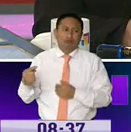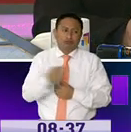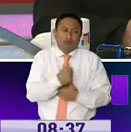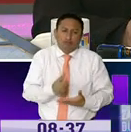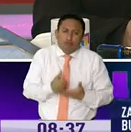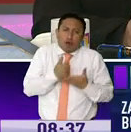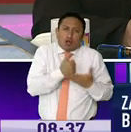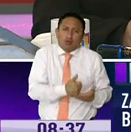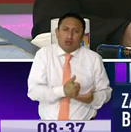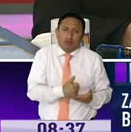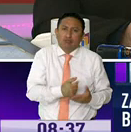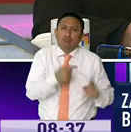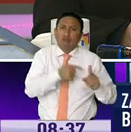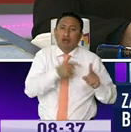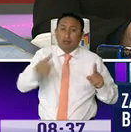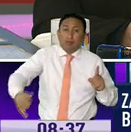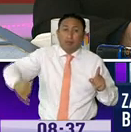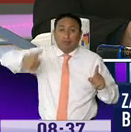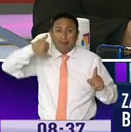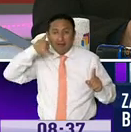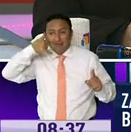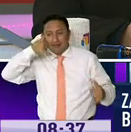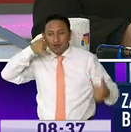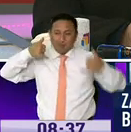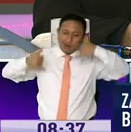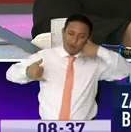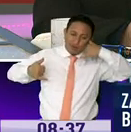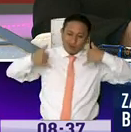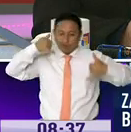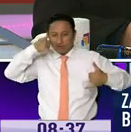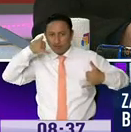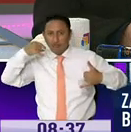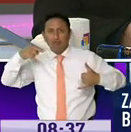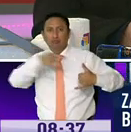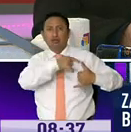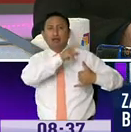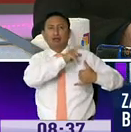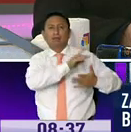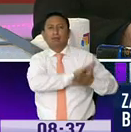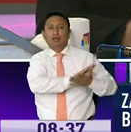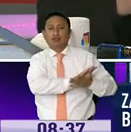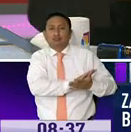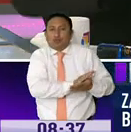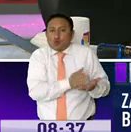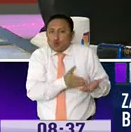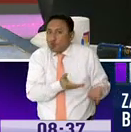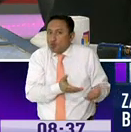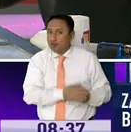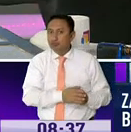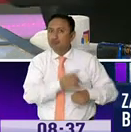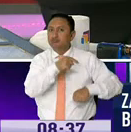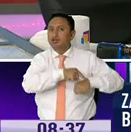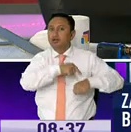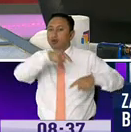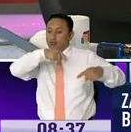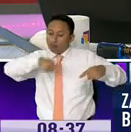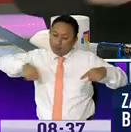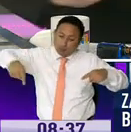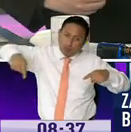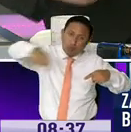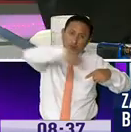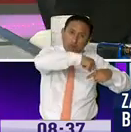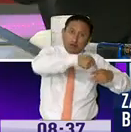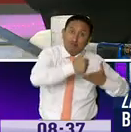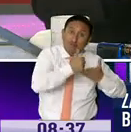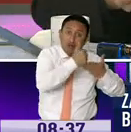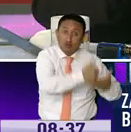¿Cómo hace la persona que contesta el teléfono? ¿De qué forma le tranquiliza a ese ciudadano? ¿Y en qué tiempos, en qué periodos son